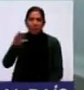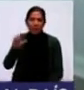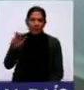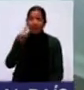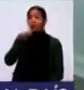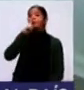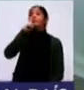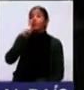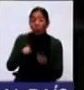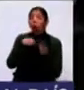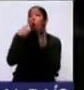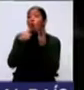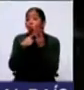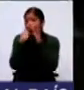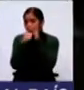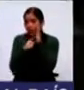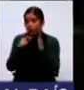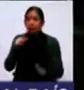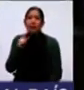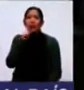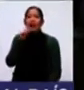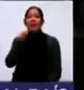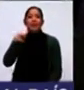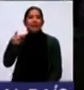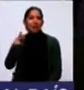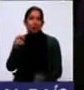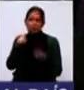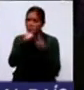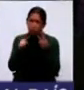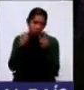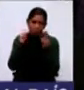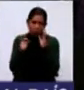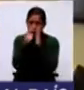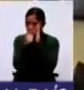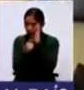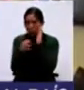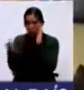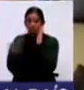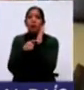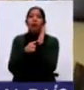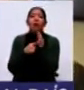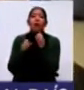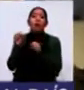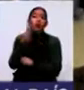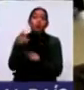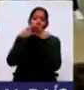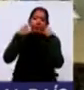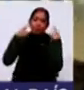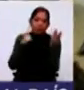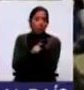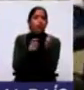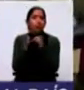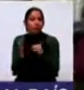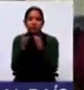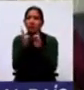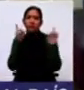nasal certificada, sin dejar de lado las medidas del uso de barbijo, alcoholes en gel y distanciamiento social.